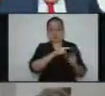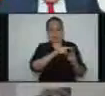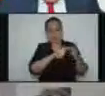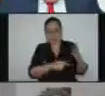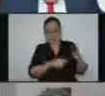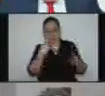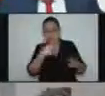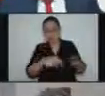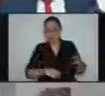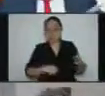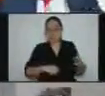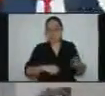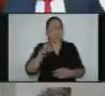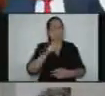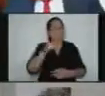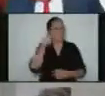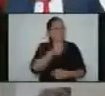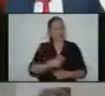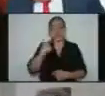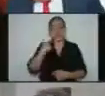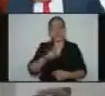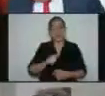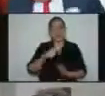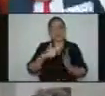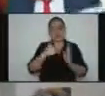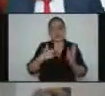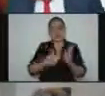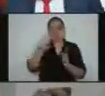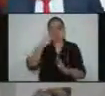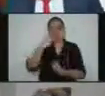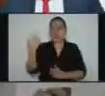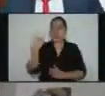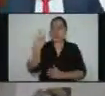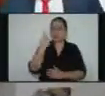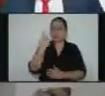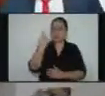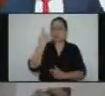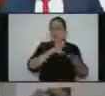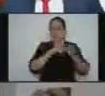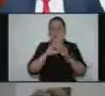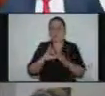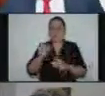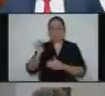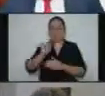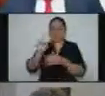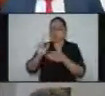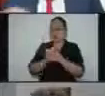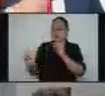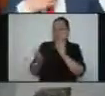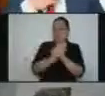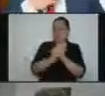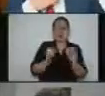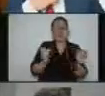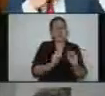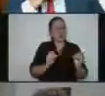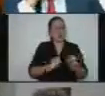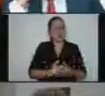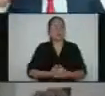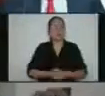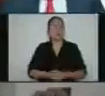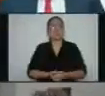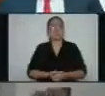la aplicación de las normas que regulan los tiempos en radio y televisión para aplicar otra ley favorable, ya que el servicio